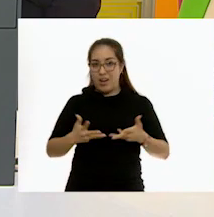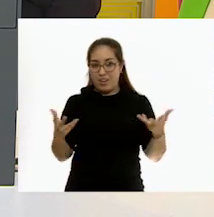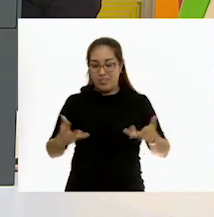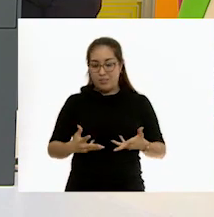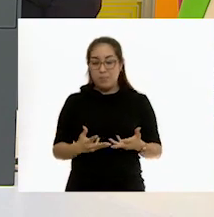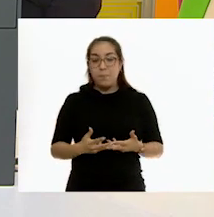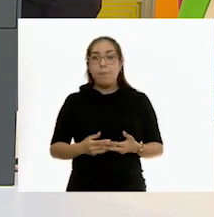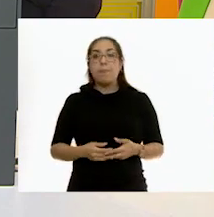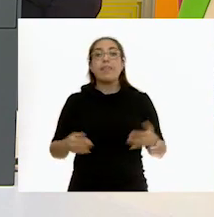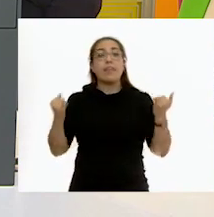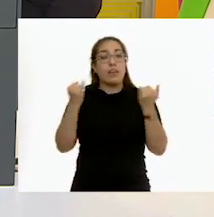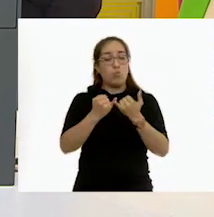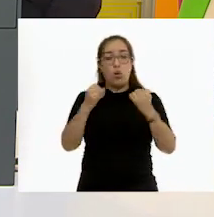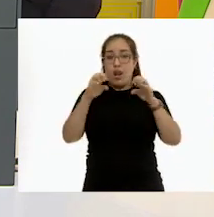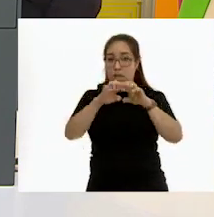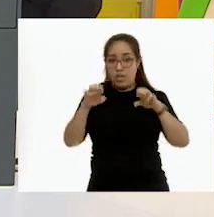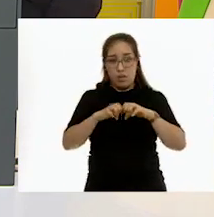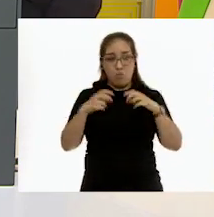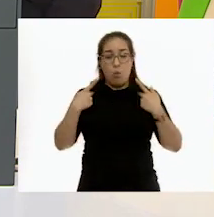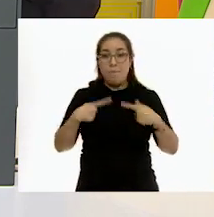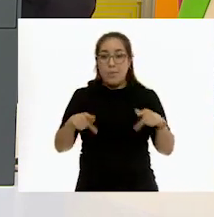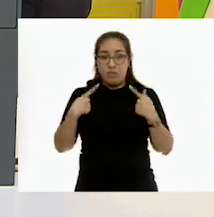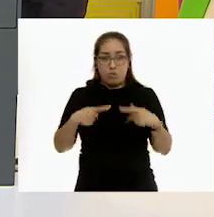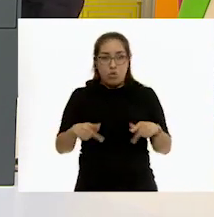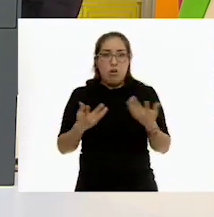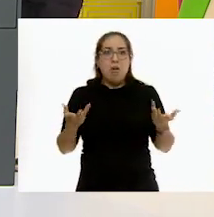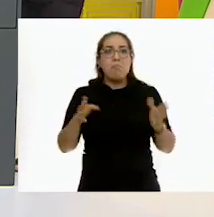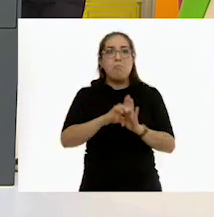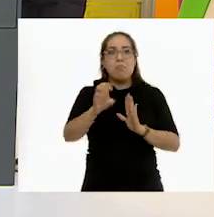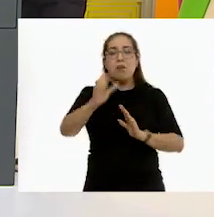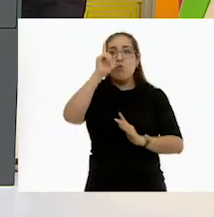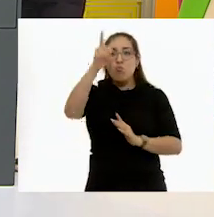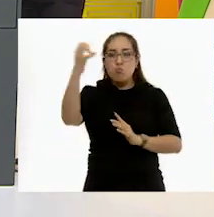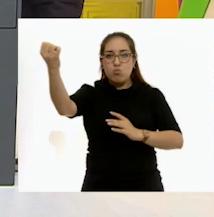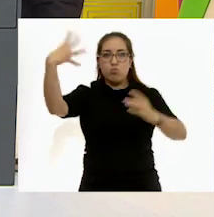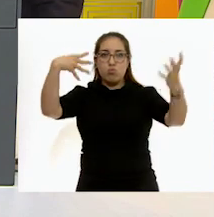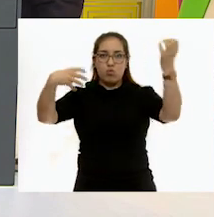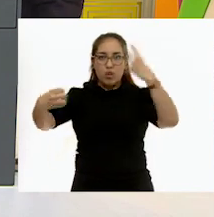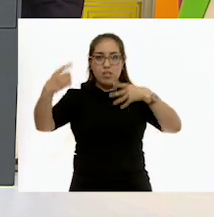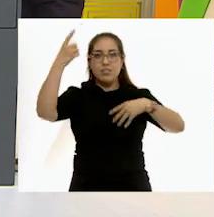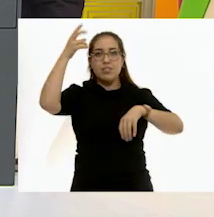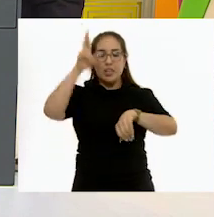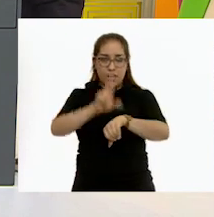Al igual que el equipo técnico, que decíamos que son las luces, el director,